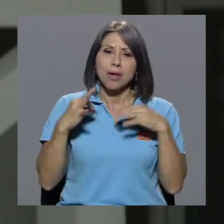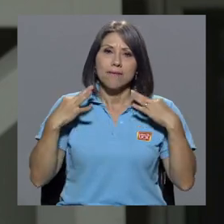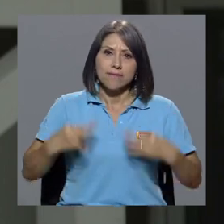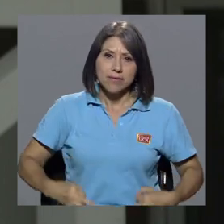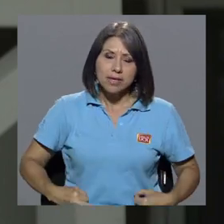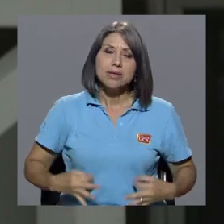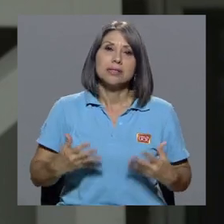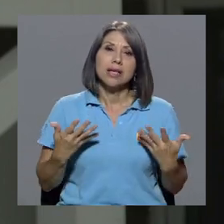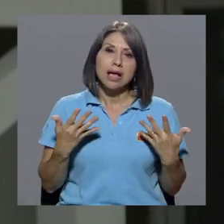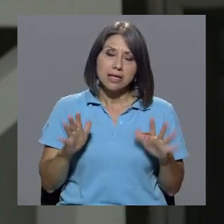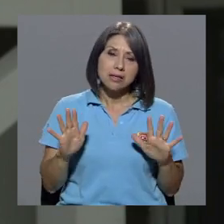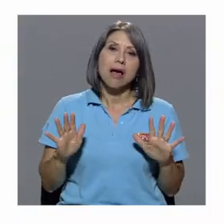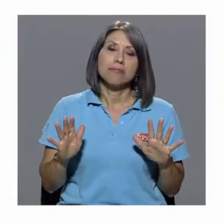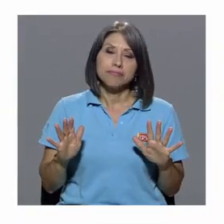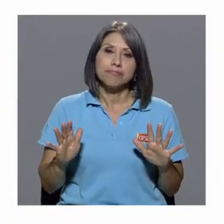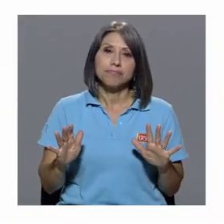ya